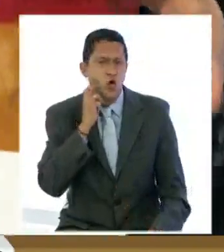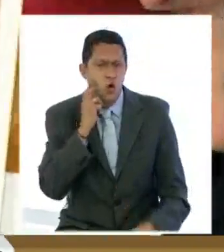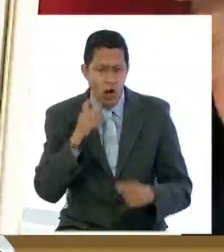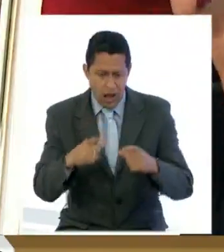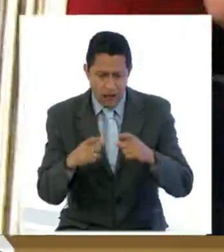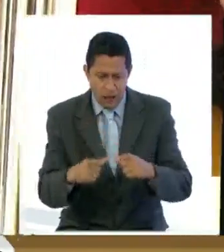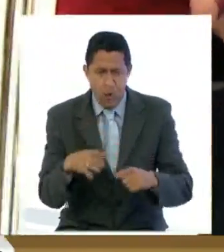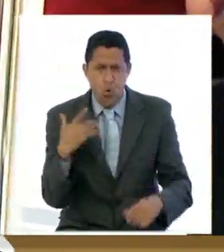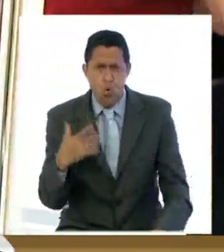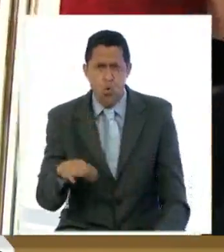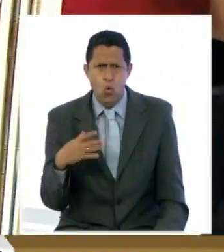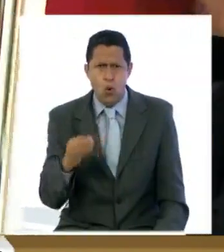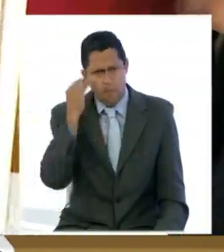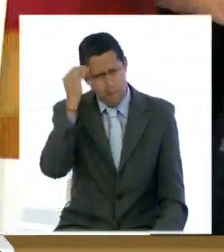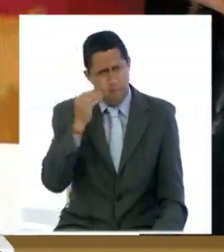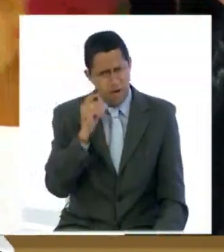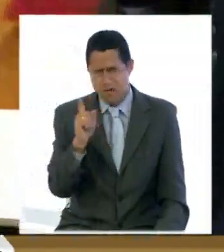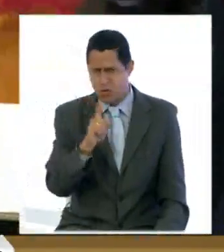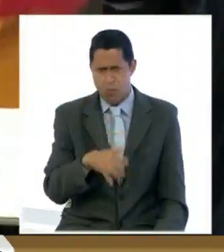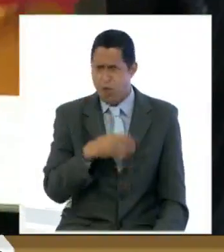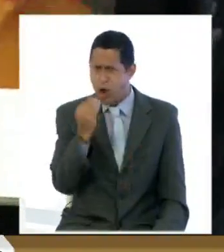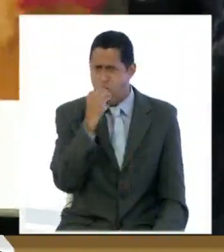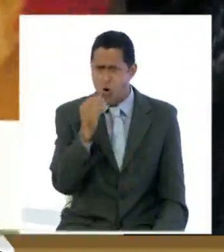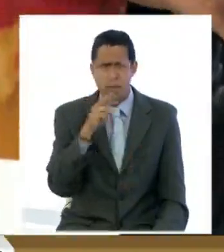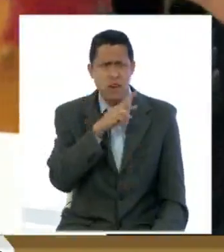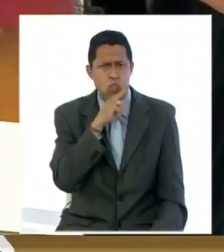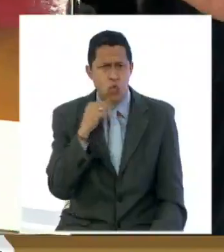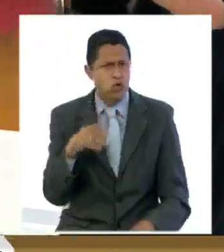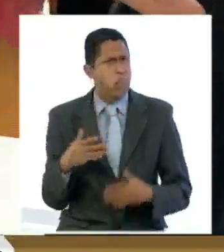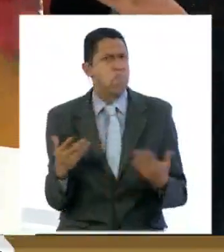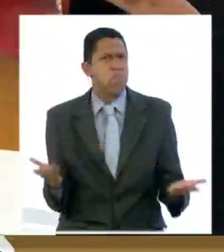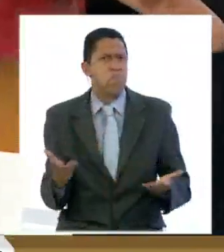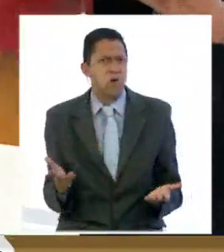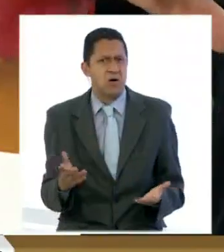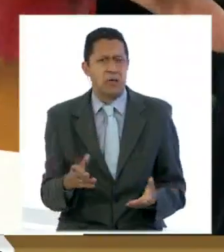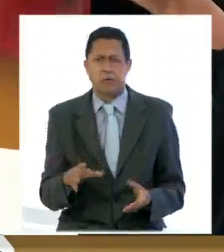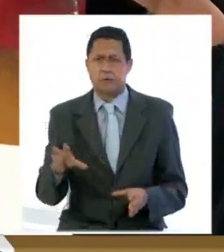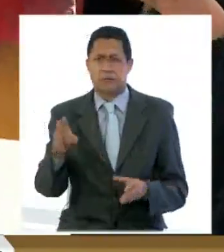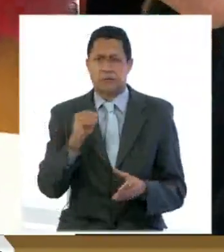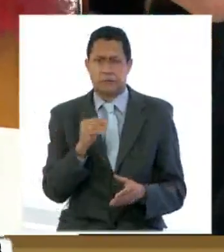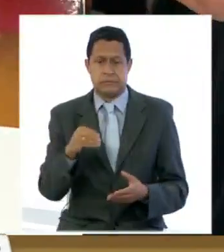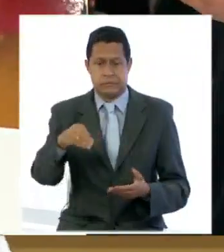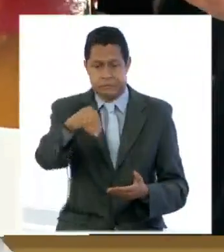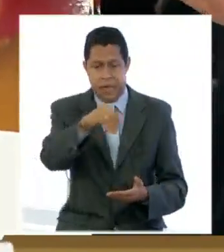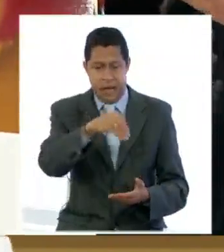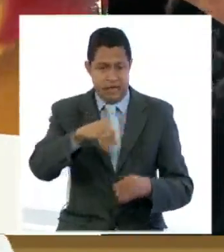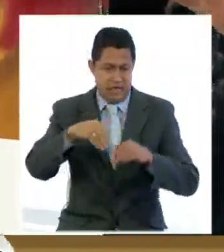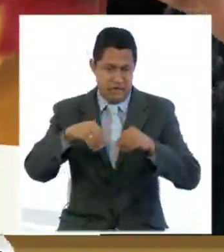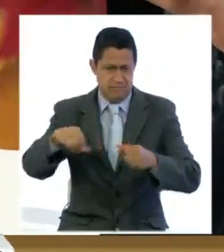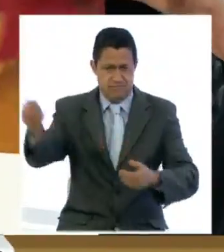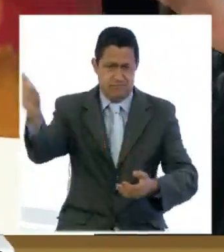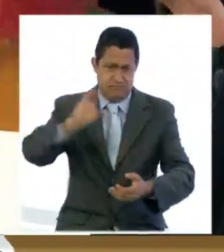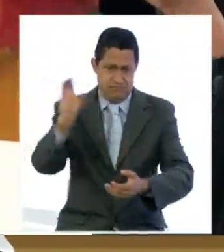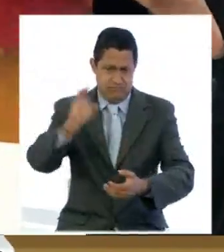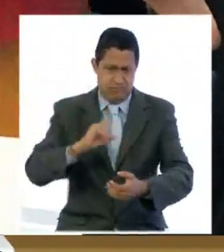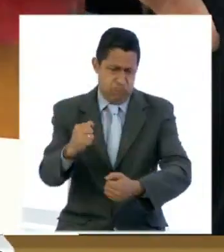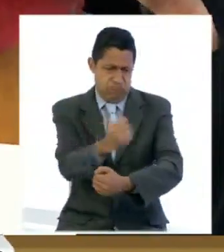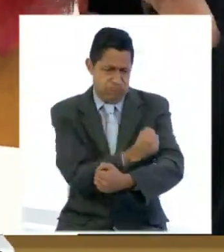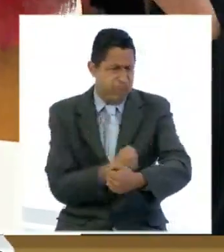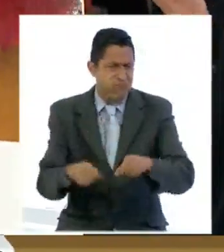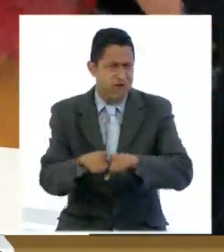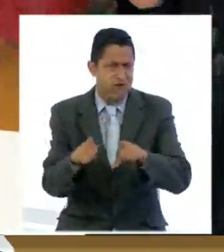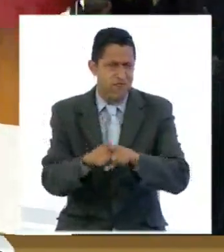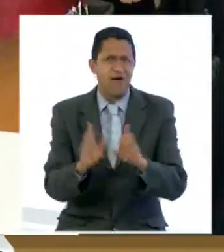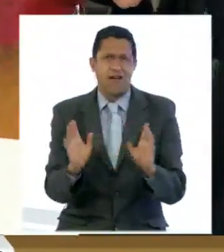decía, muchas veces se piensa que el celíaco no va a poder comer postres. ¿Por qué? Por la intolerancia a lo que serían estas mezclas con harina, por ejemplo la